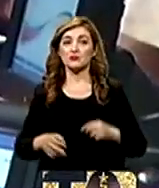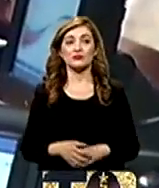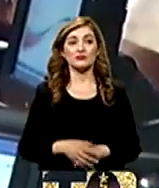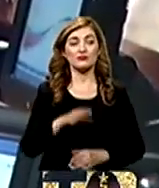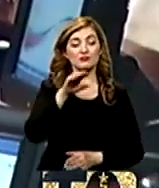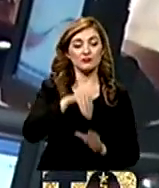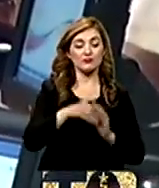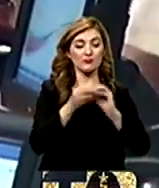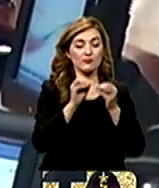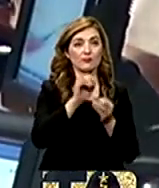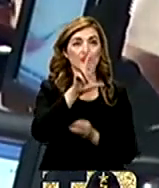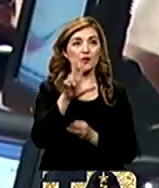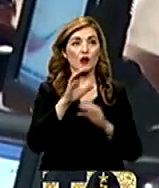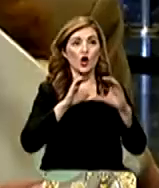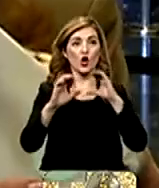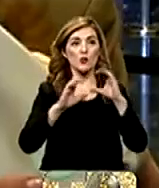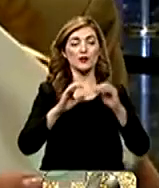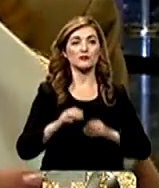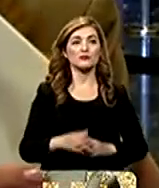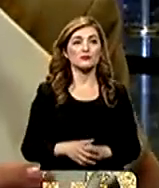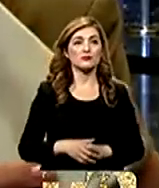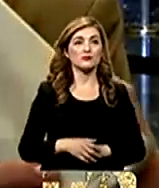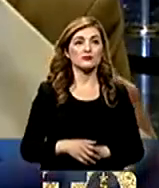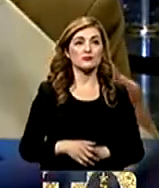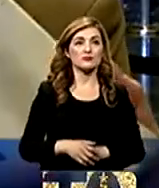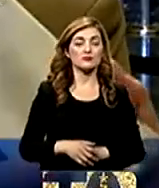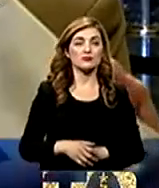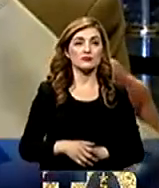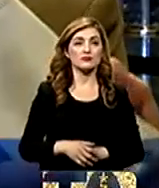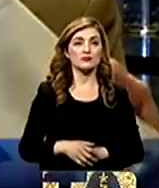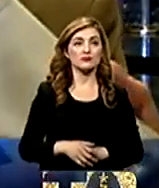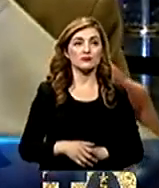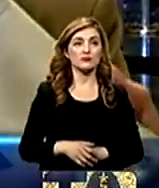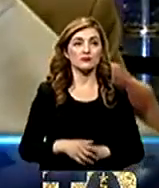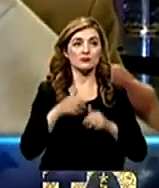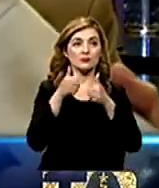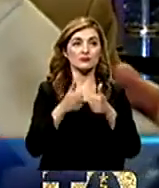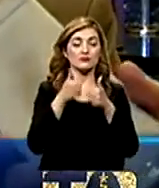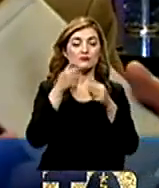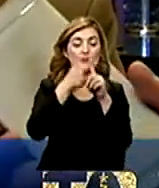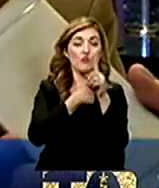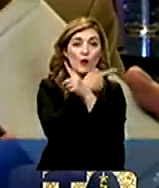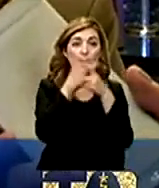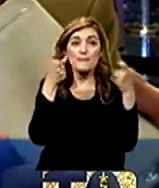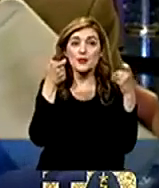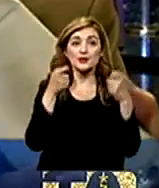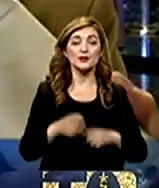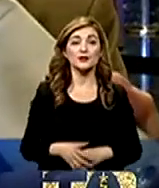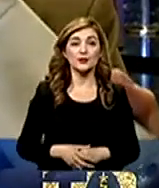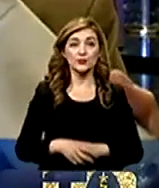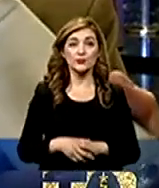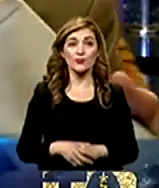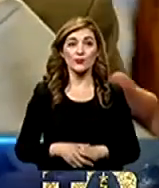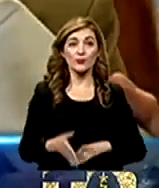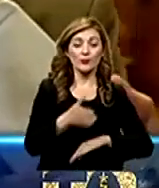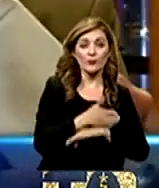interior del movimiento siguen en conversaciones. Creemos que el evento electoral que se viene para marzo va a marcar definitivamente un